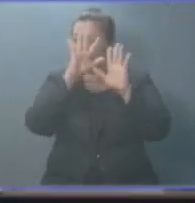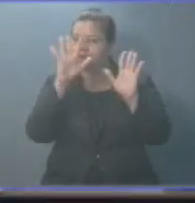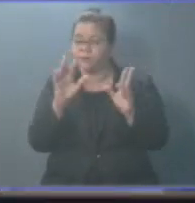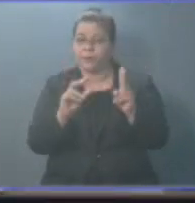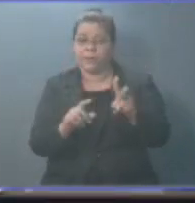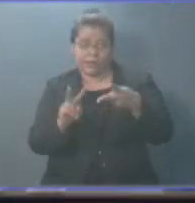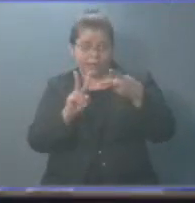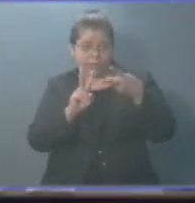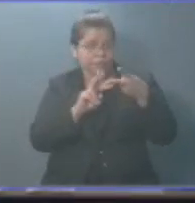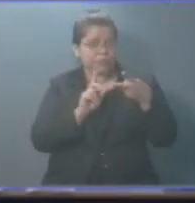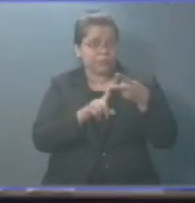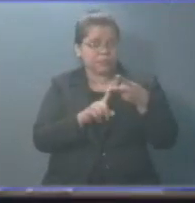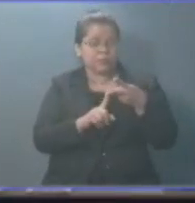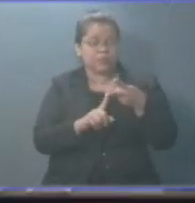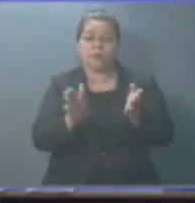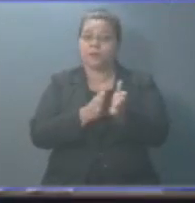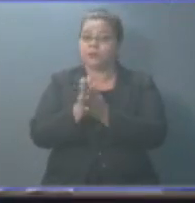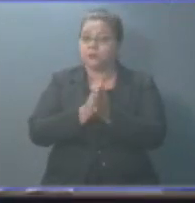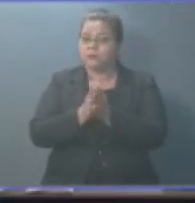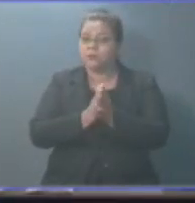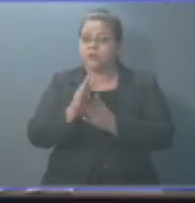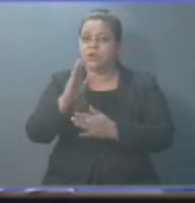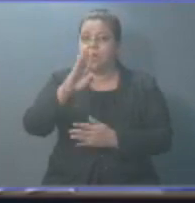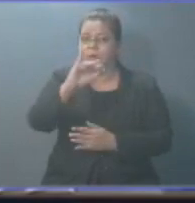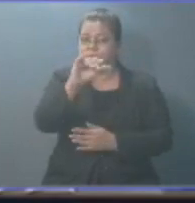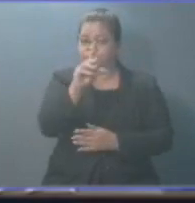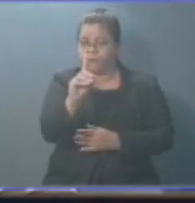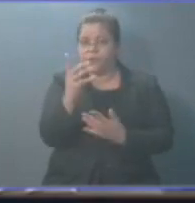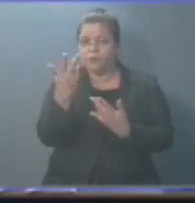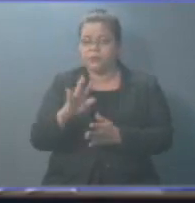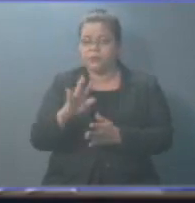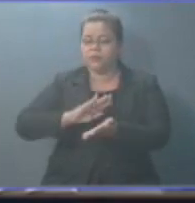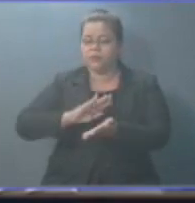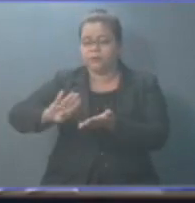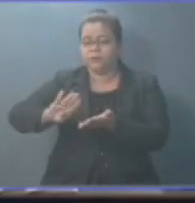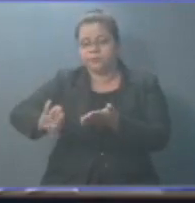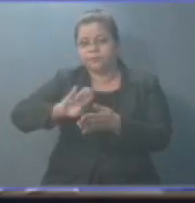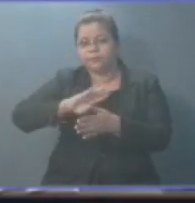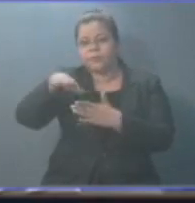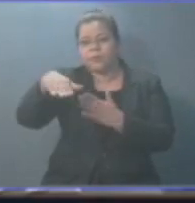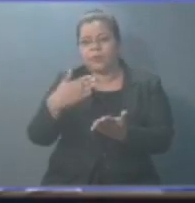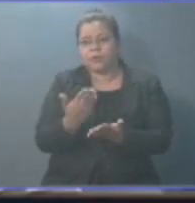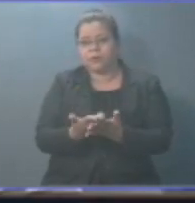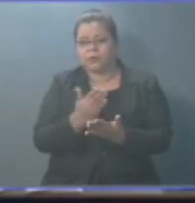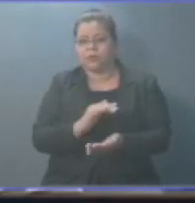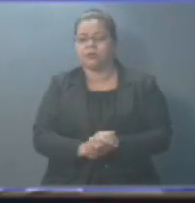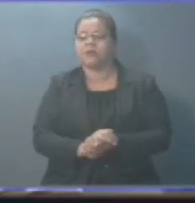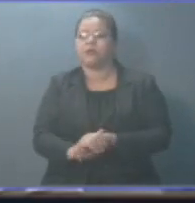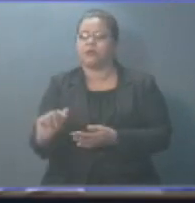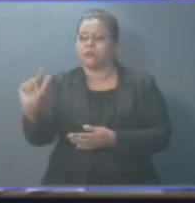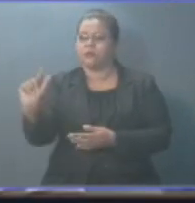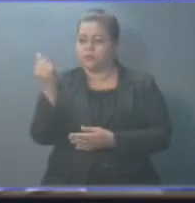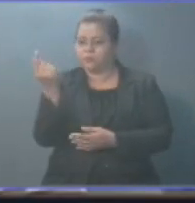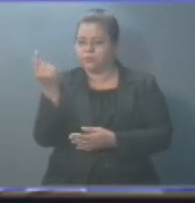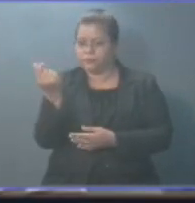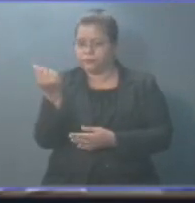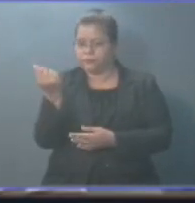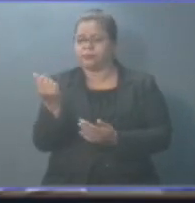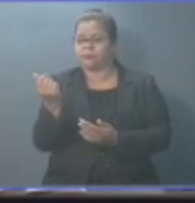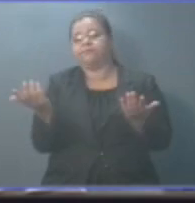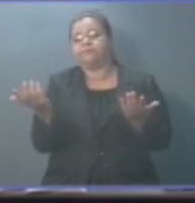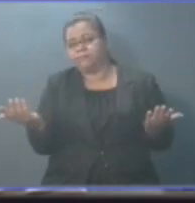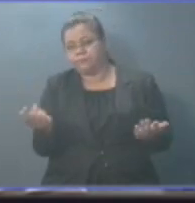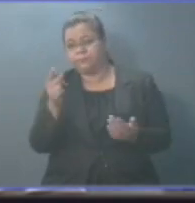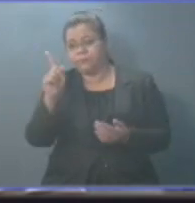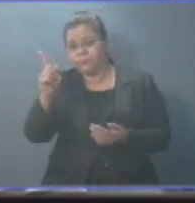es interesante que el BID esté ahora financiando un tema de un préstamo cuando una